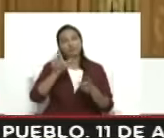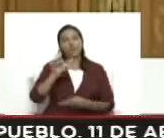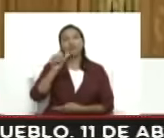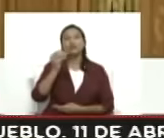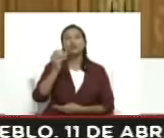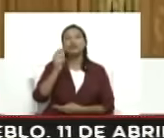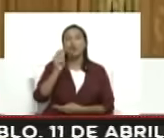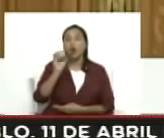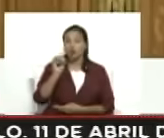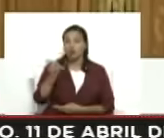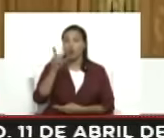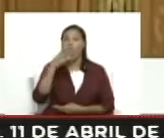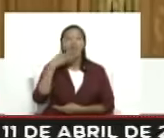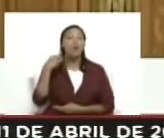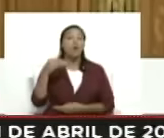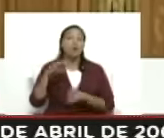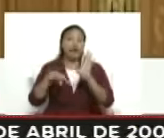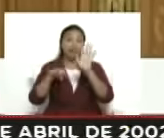14.